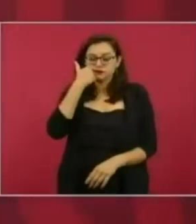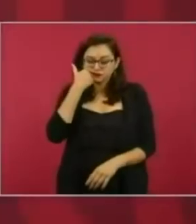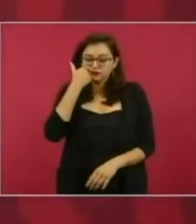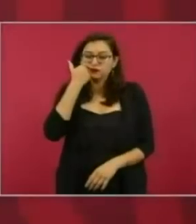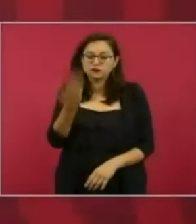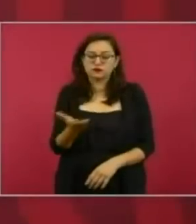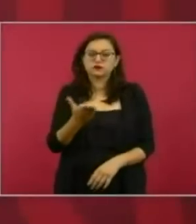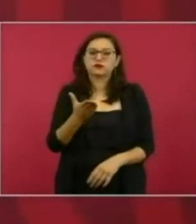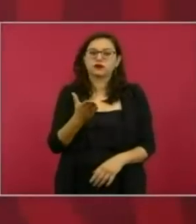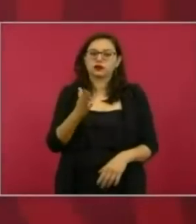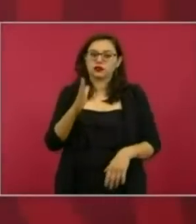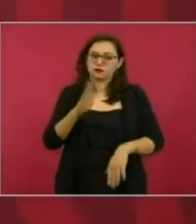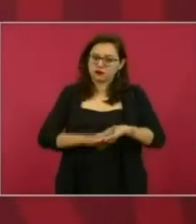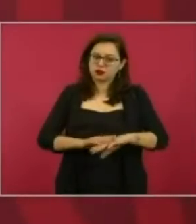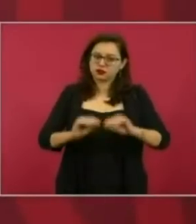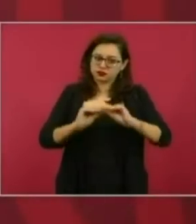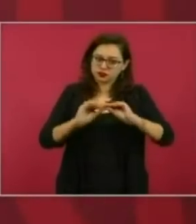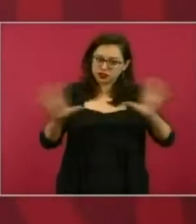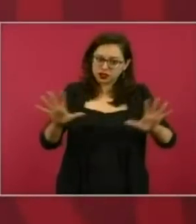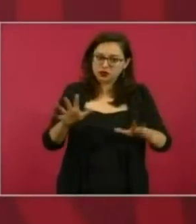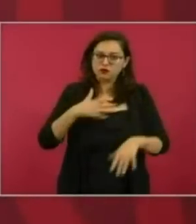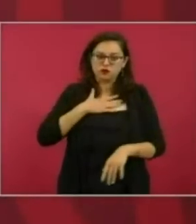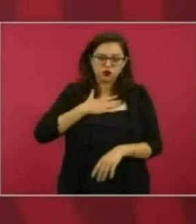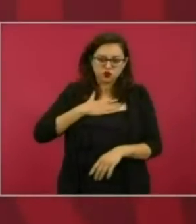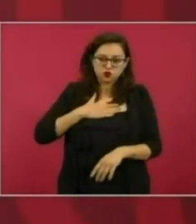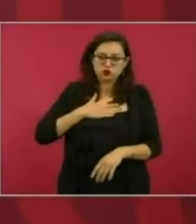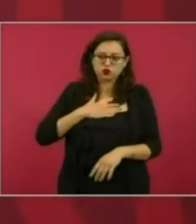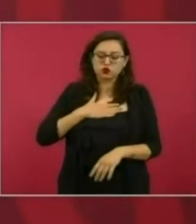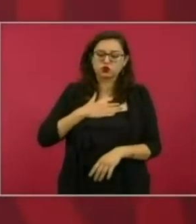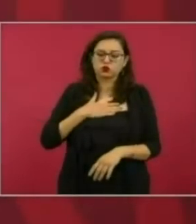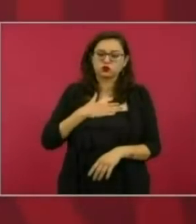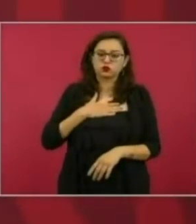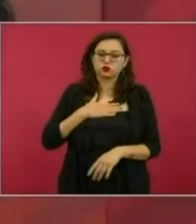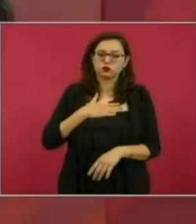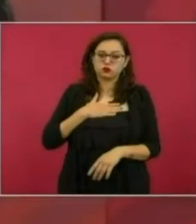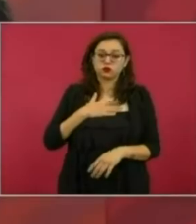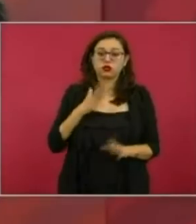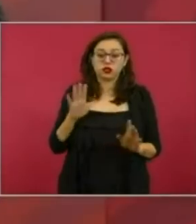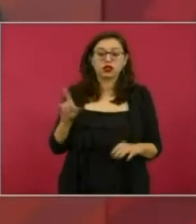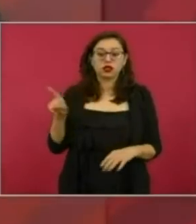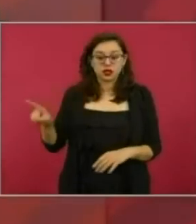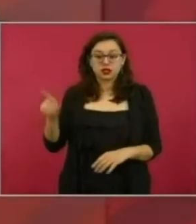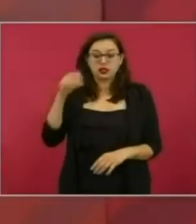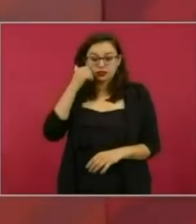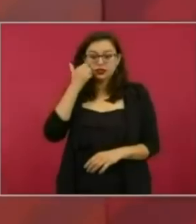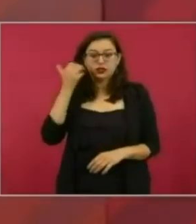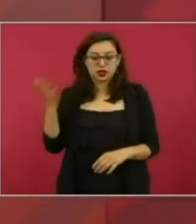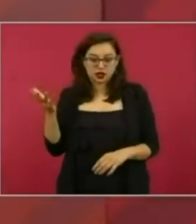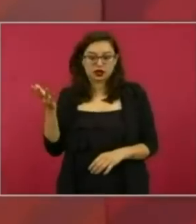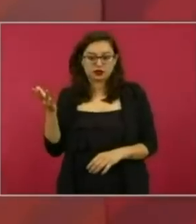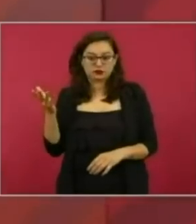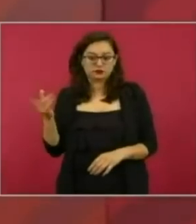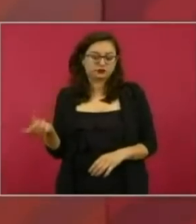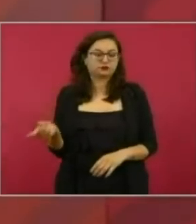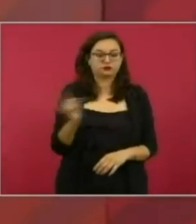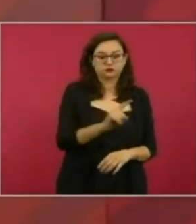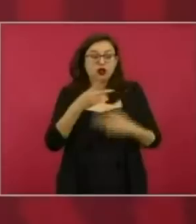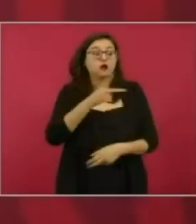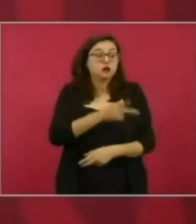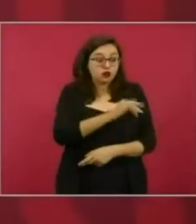y que se haga justicia. La otra parte sostiene lo